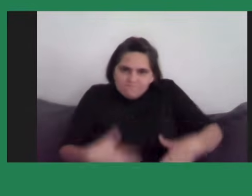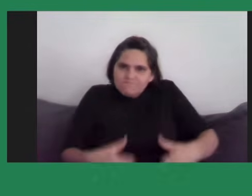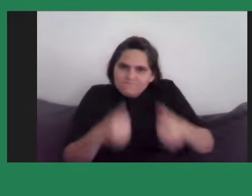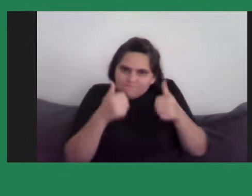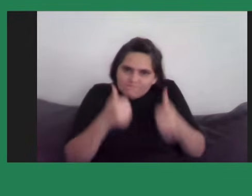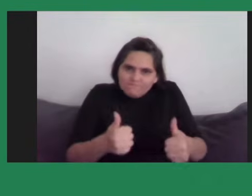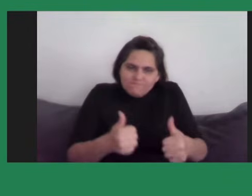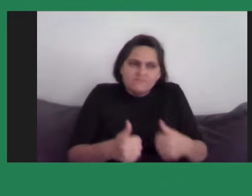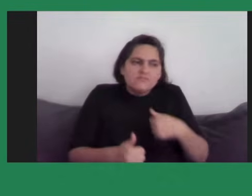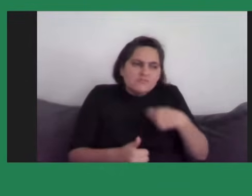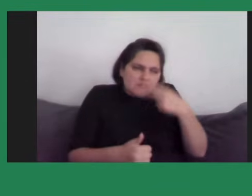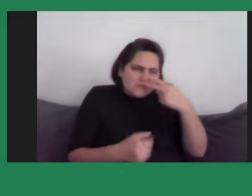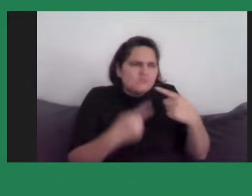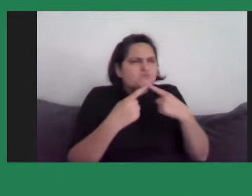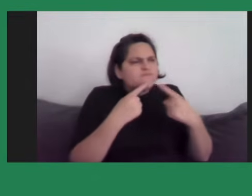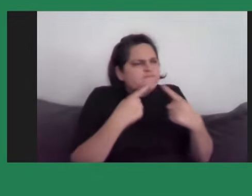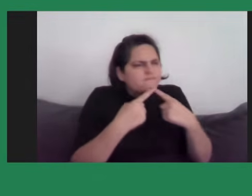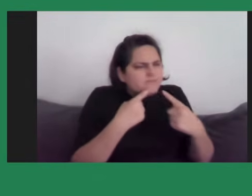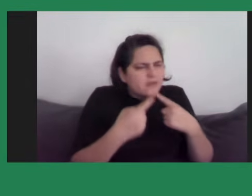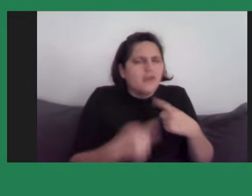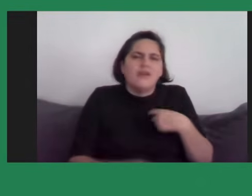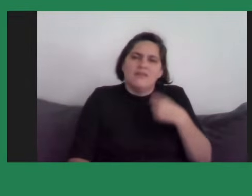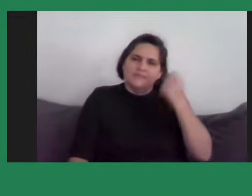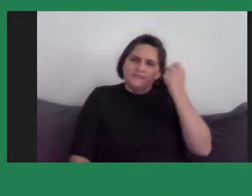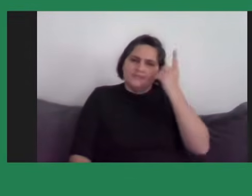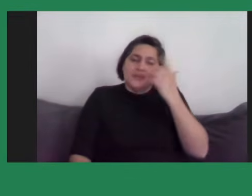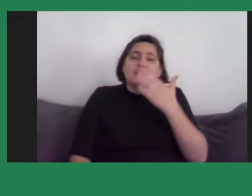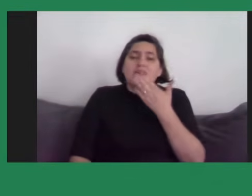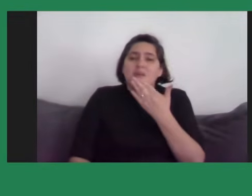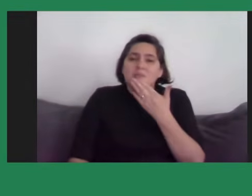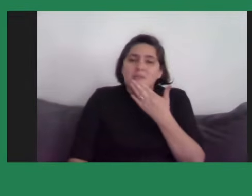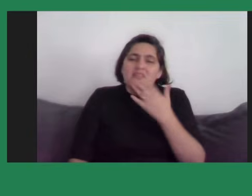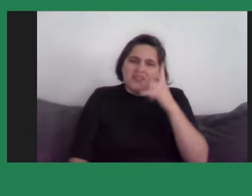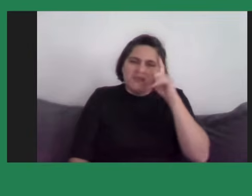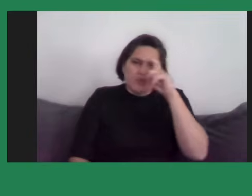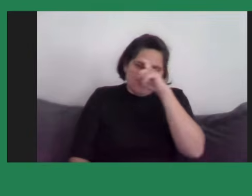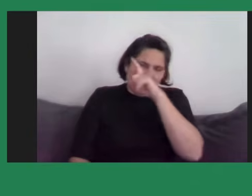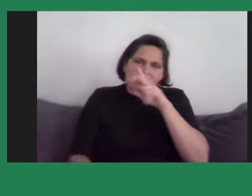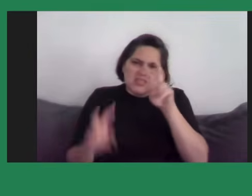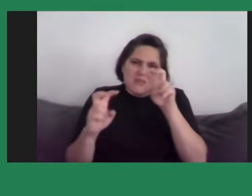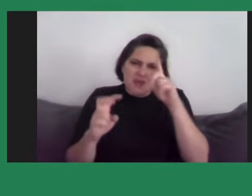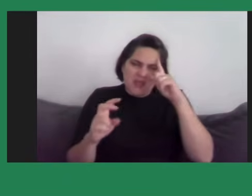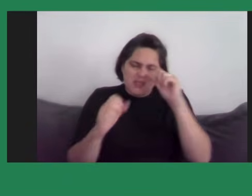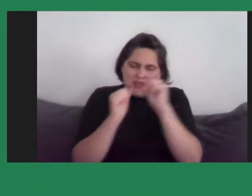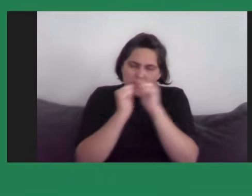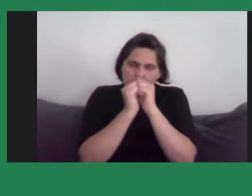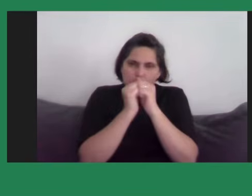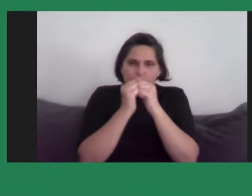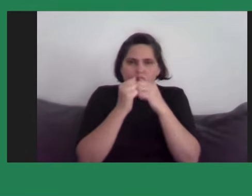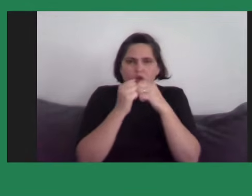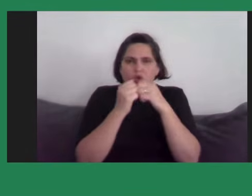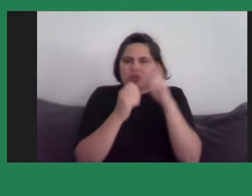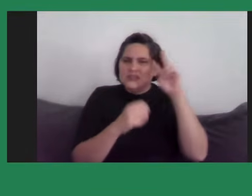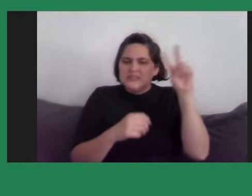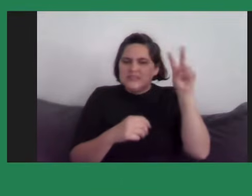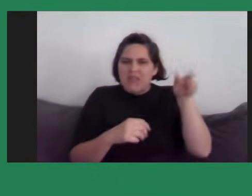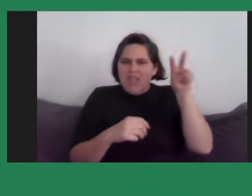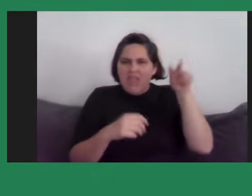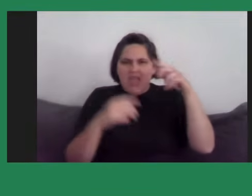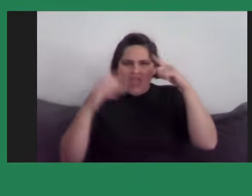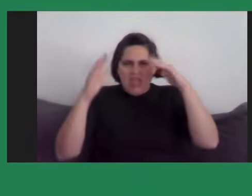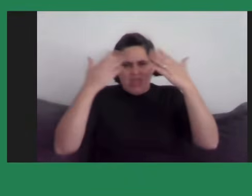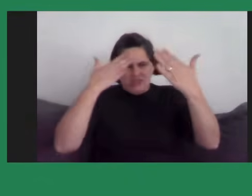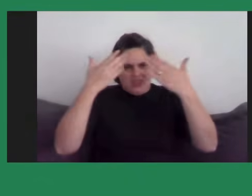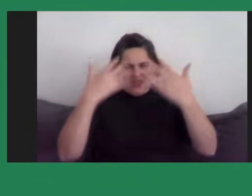también que tenemos dificultades en la esfera neuropsiquiátrica, en un porcentaje importante, en un 70% de